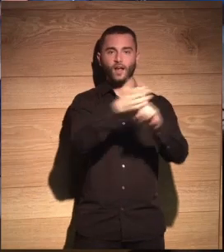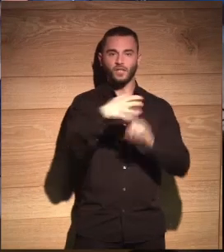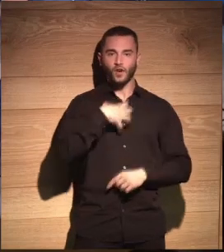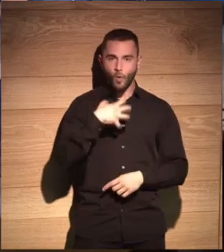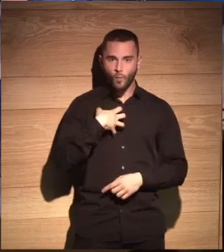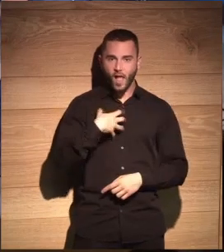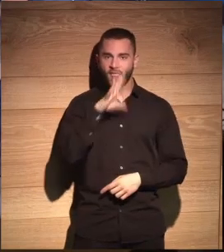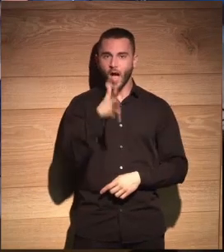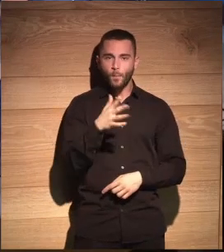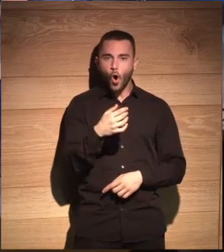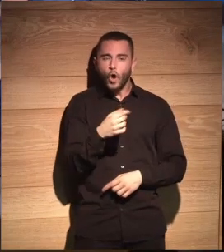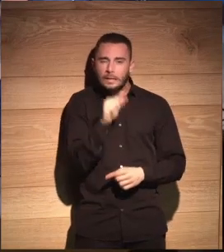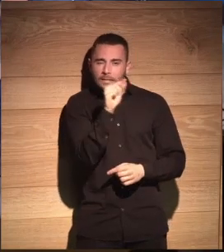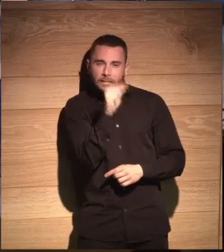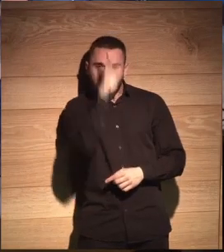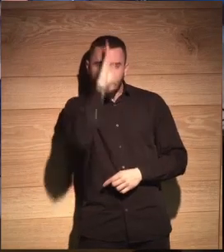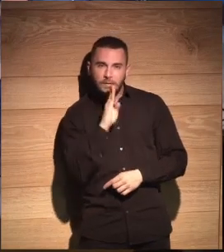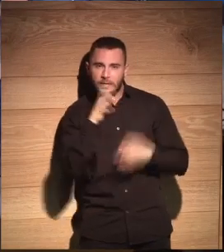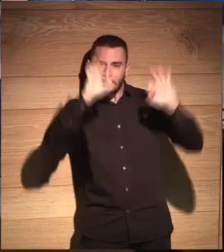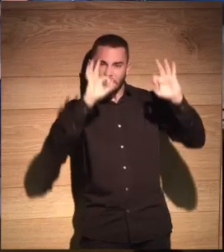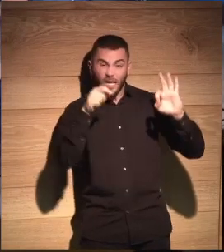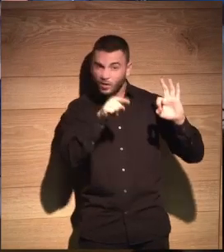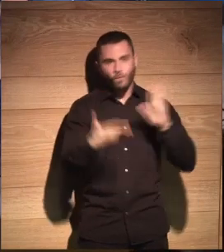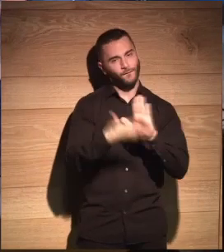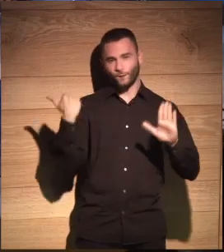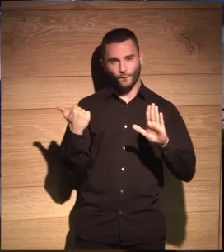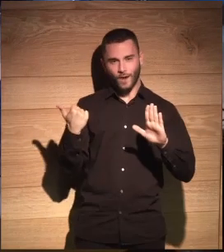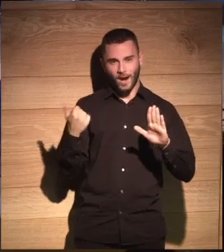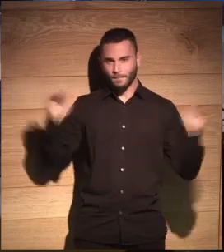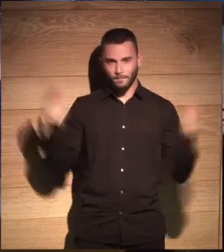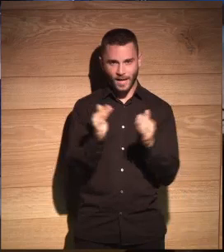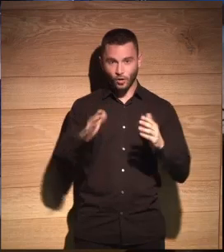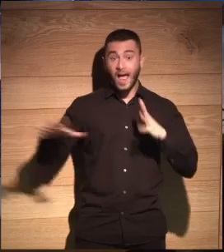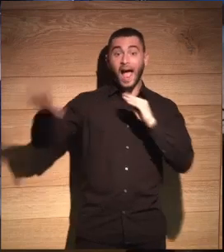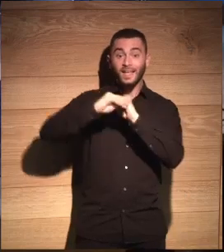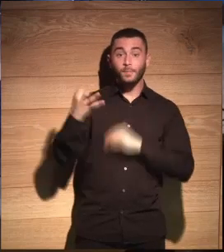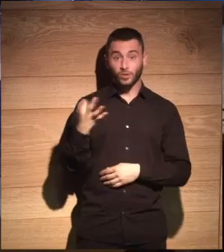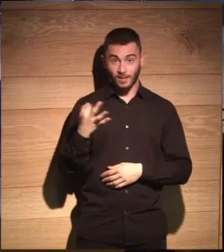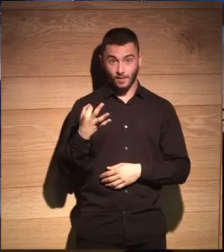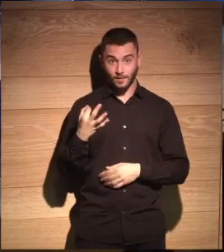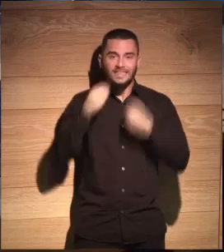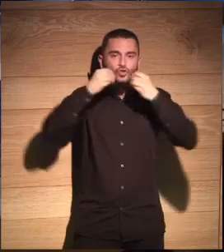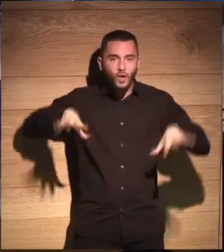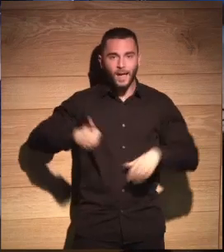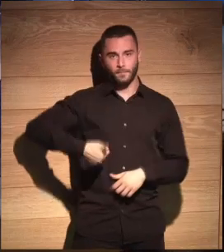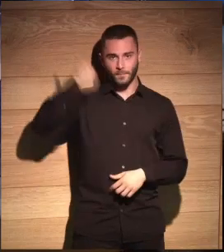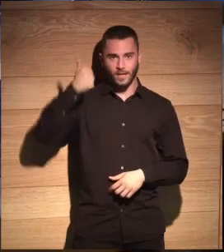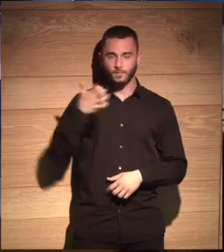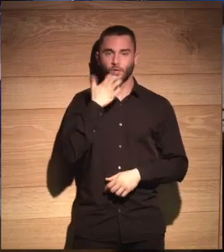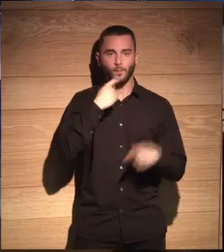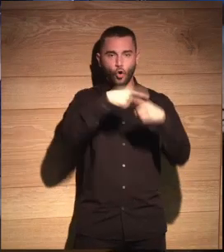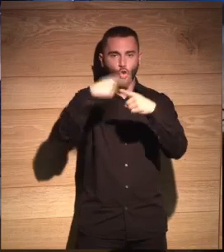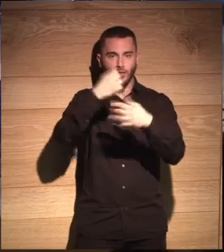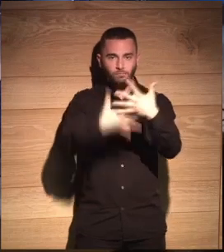escondido en un píxel en concreto. Todo eso lo simplificamos y lo que añadimos es más trama. El inventario, por